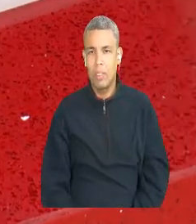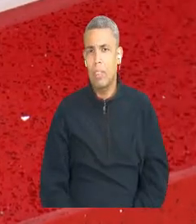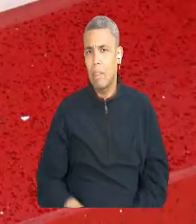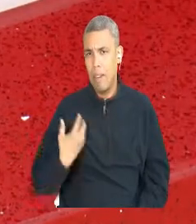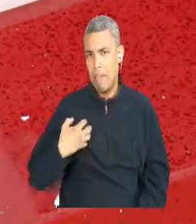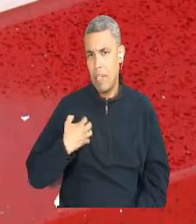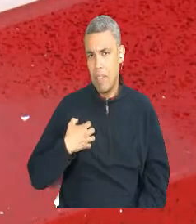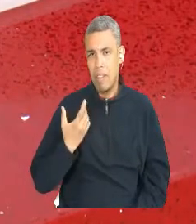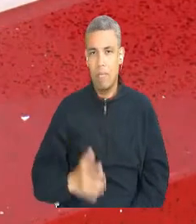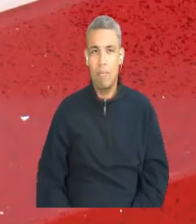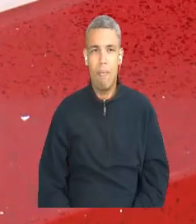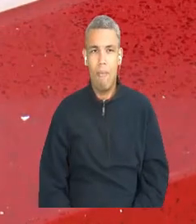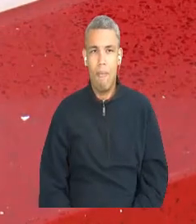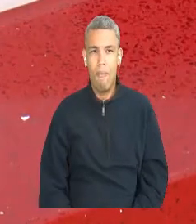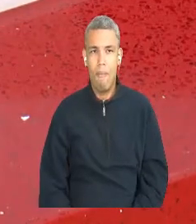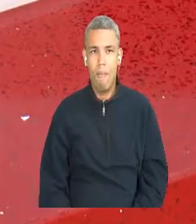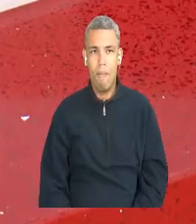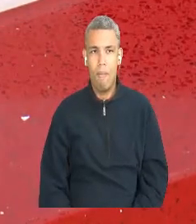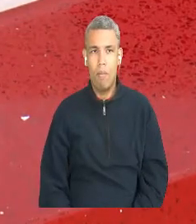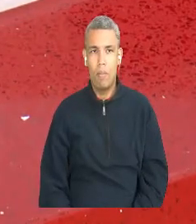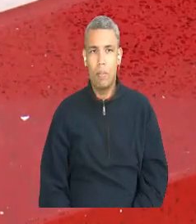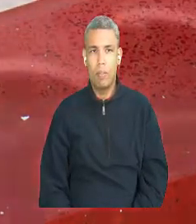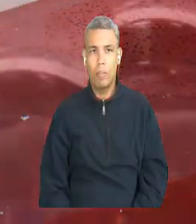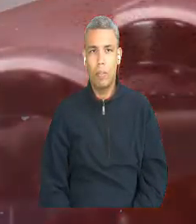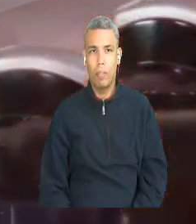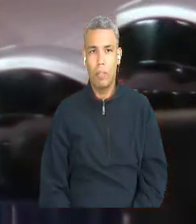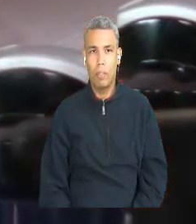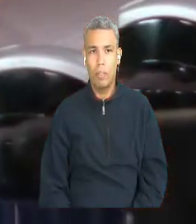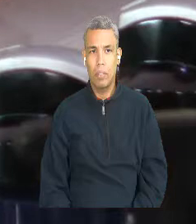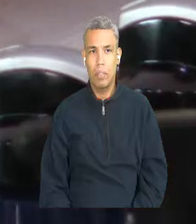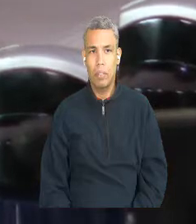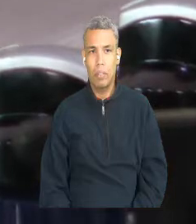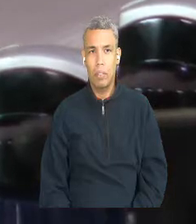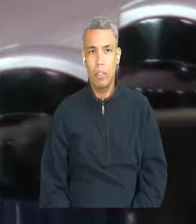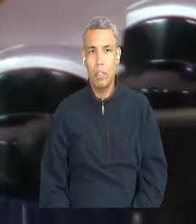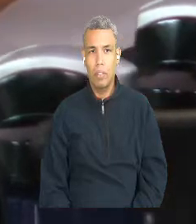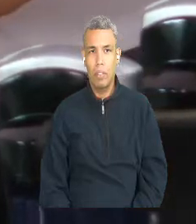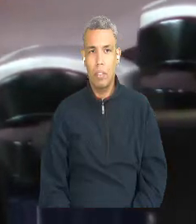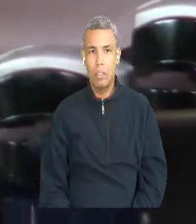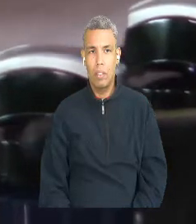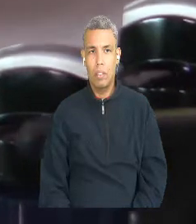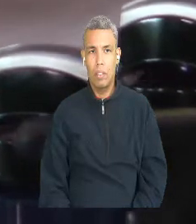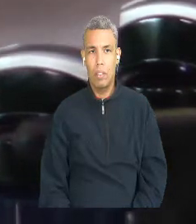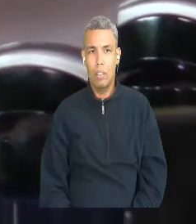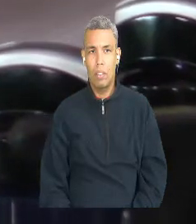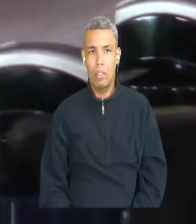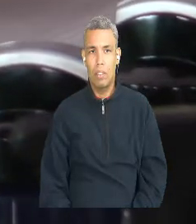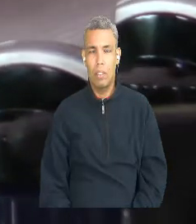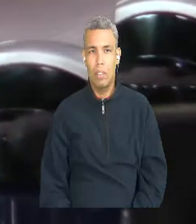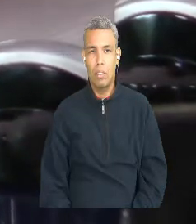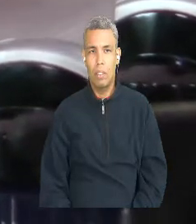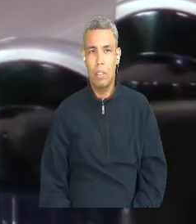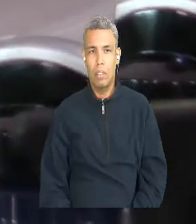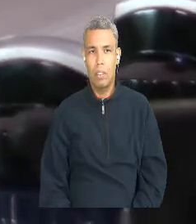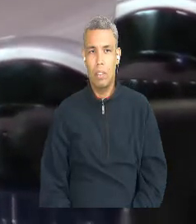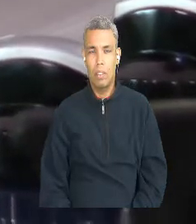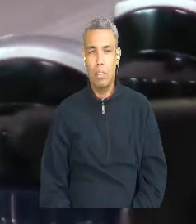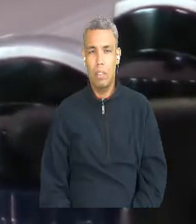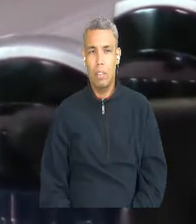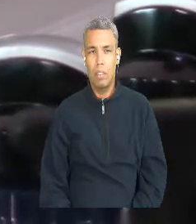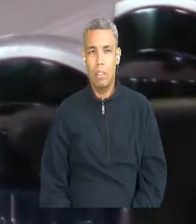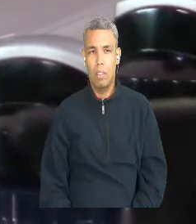Ok. Los bastoncitos. Bueno. Sí. La manzana vamos a utilizar también para decorar. Vale. Yo lo voy a hacer también